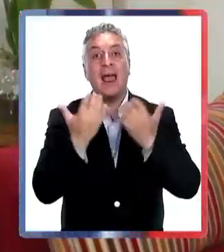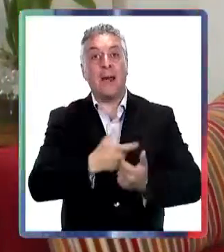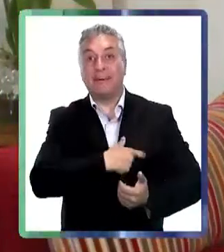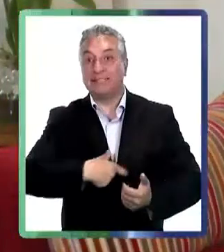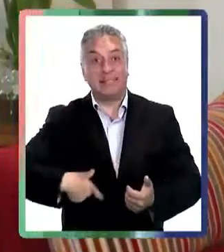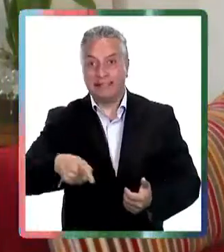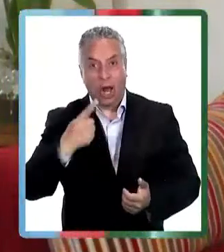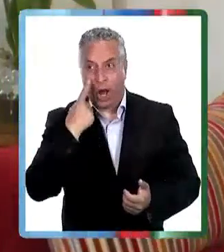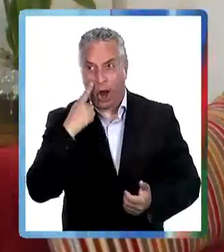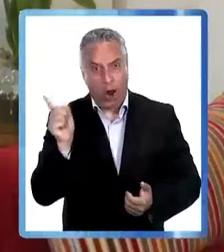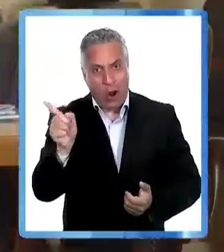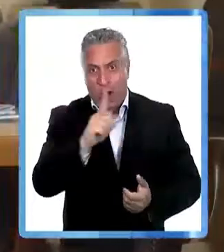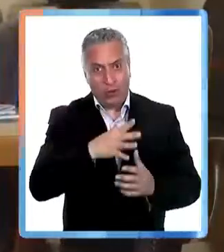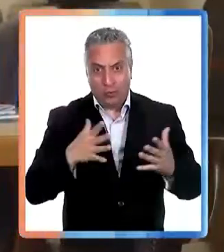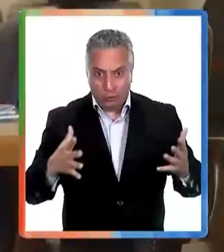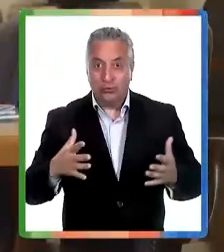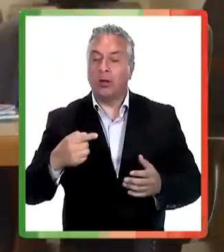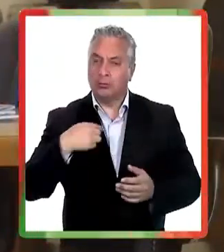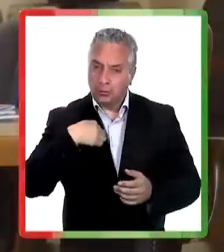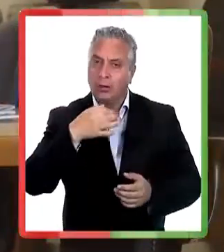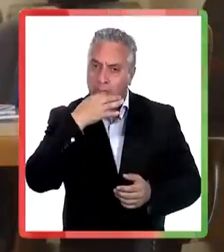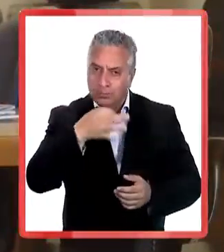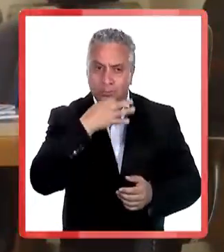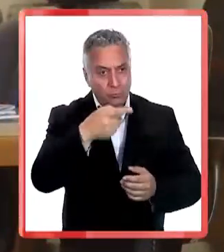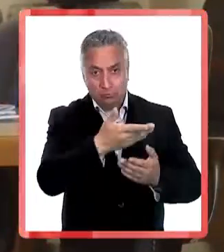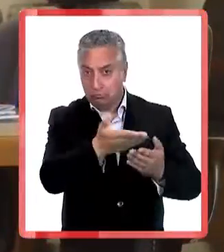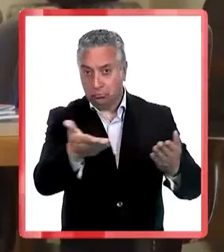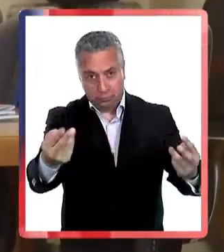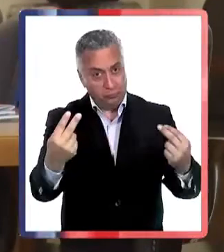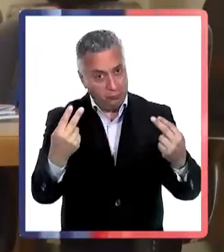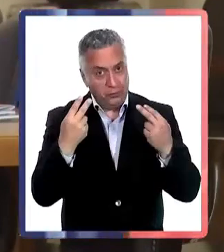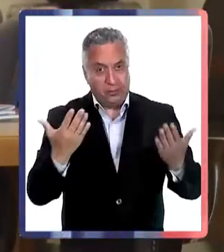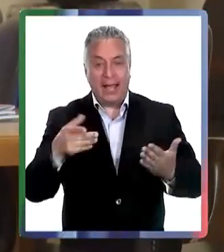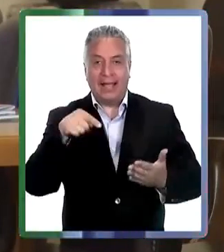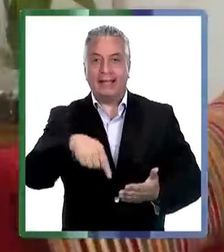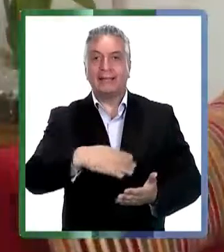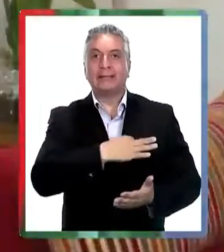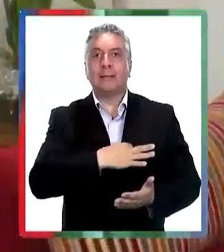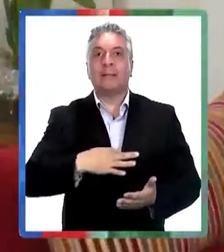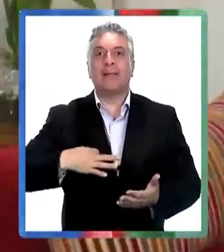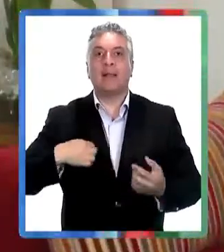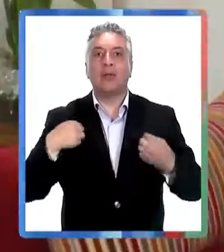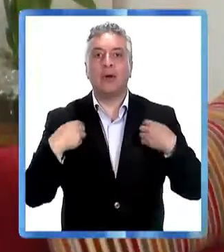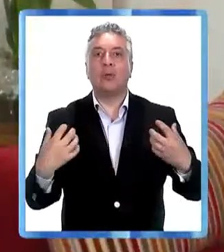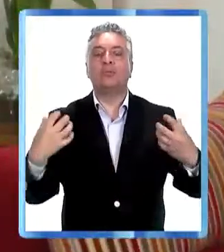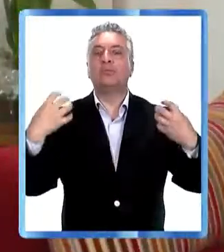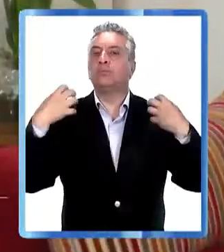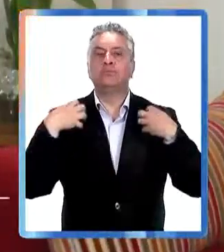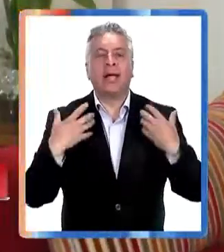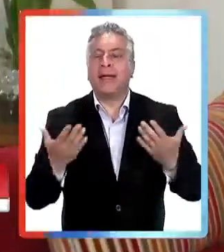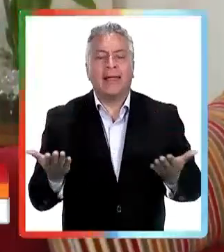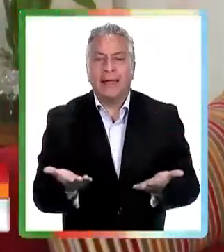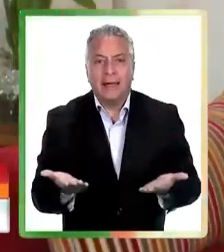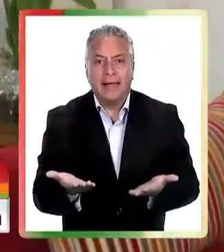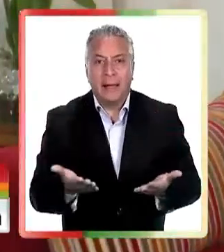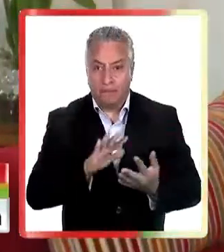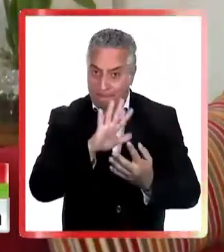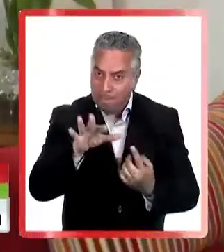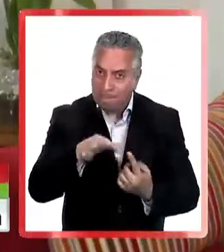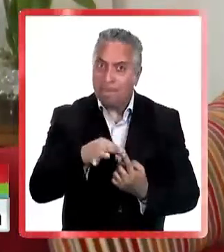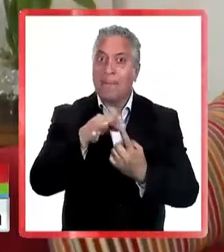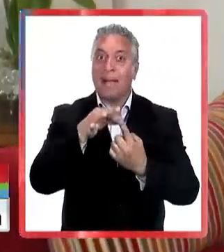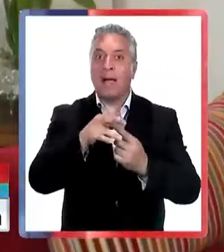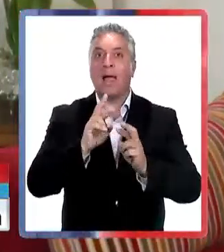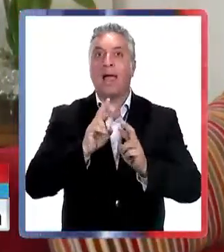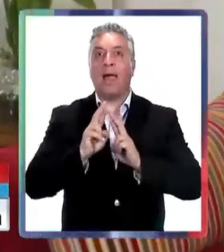de la Presidencia, así que para contarle a quienes nos están viendo, este es el ministerio encargado fundamentalmente